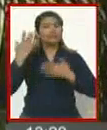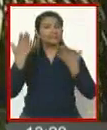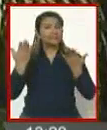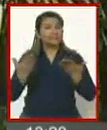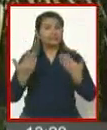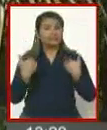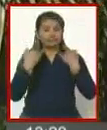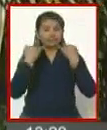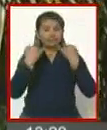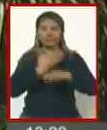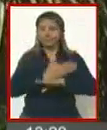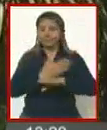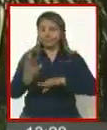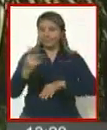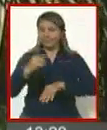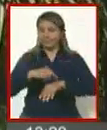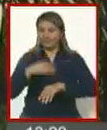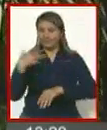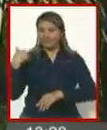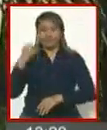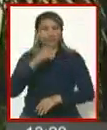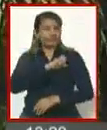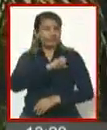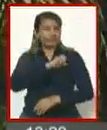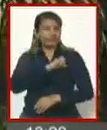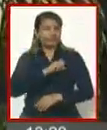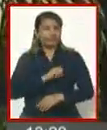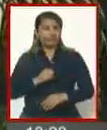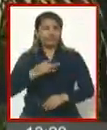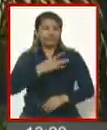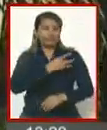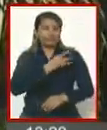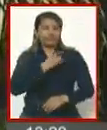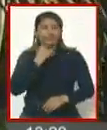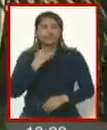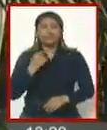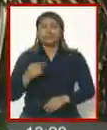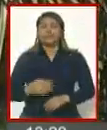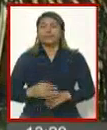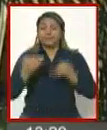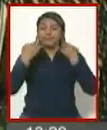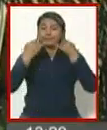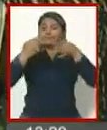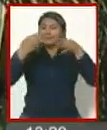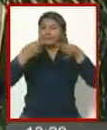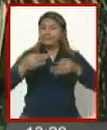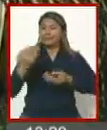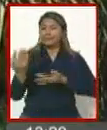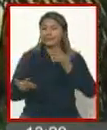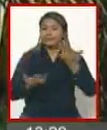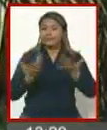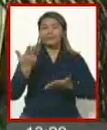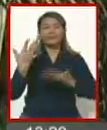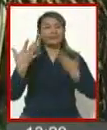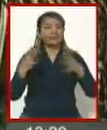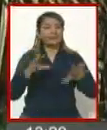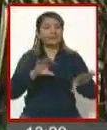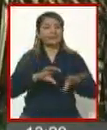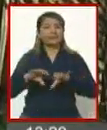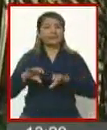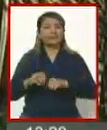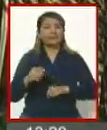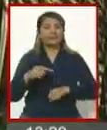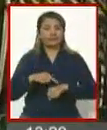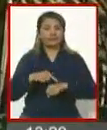tiene el dato de que en las próximas horas el comandante regional de la zona de Chapare va a brindar un informe oficial sobre este incendio que se estaría registrando en